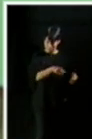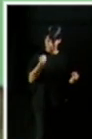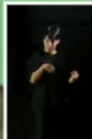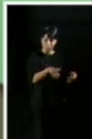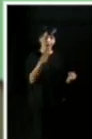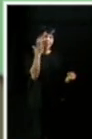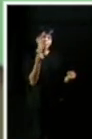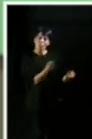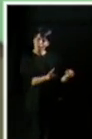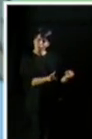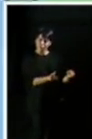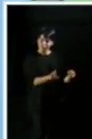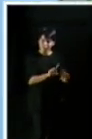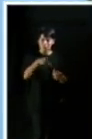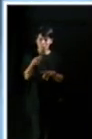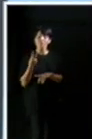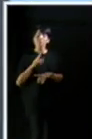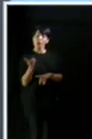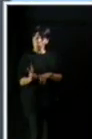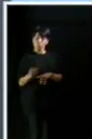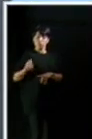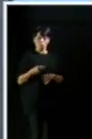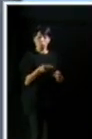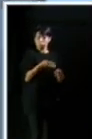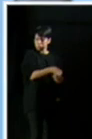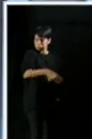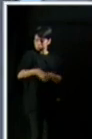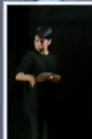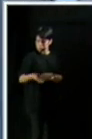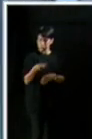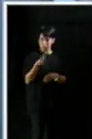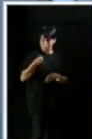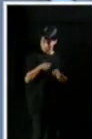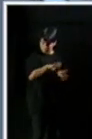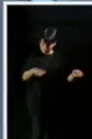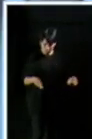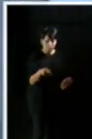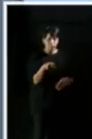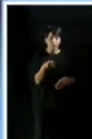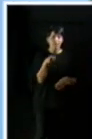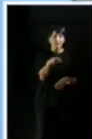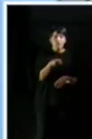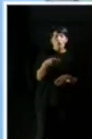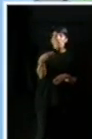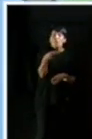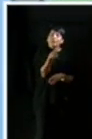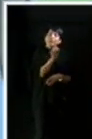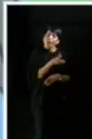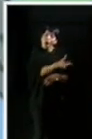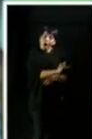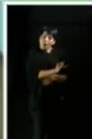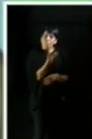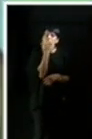crudas a la ensalada la carne puede llevar una bacteria como por ejemplo la salmonela que cocinando las